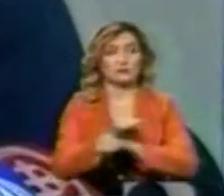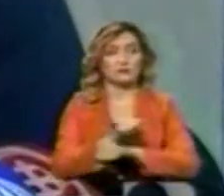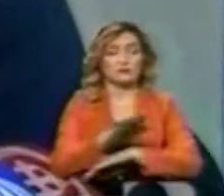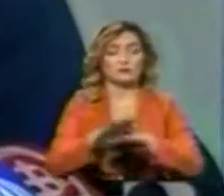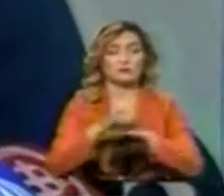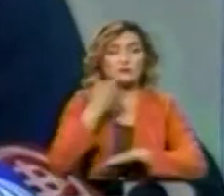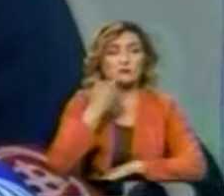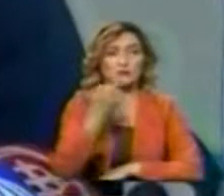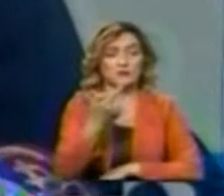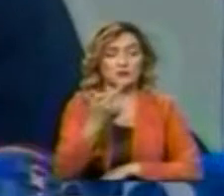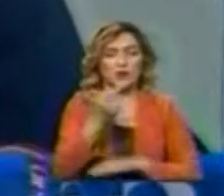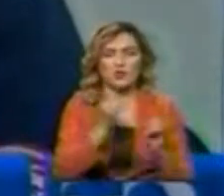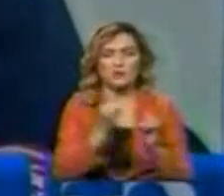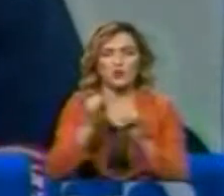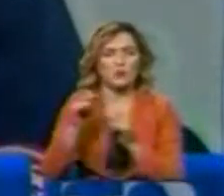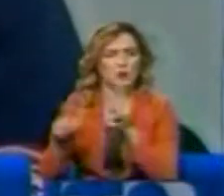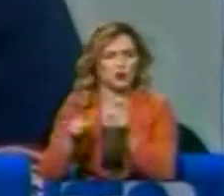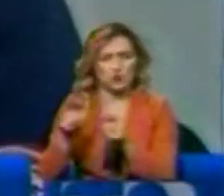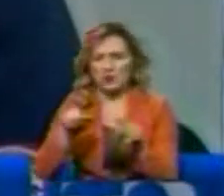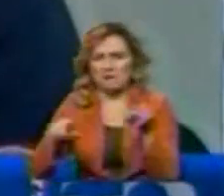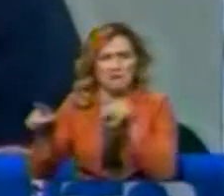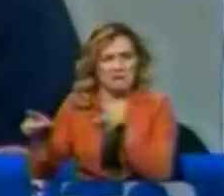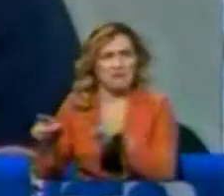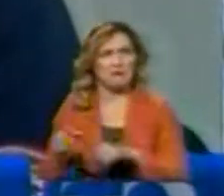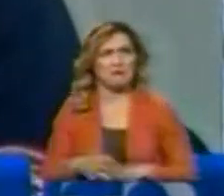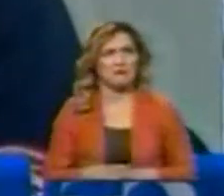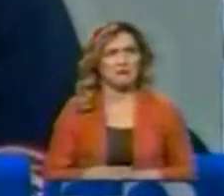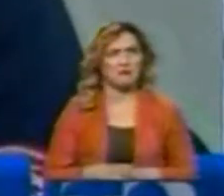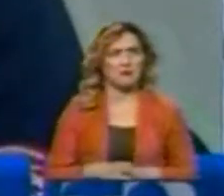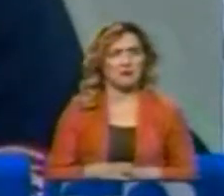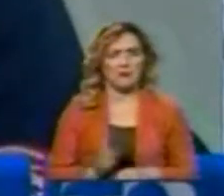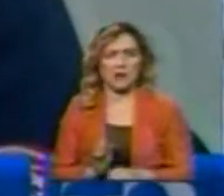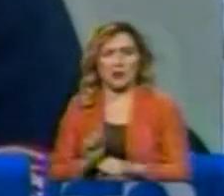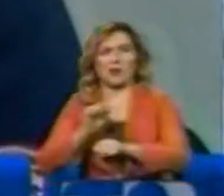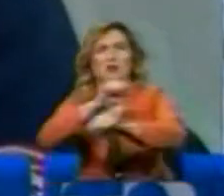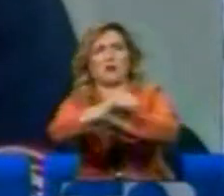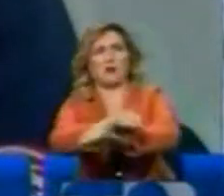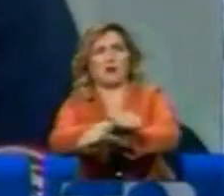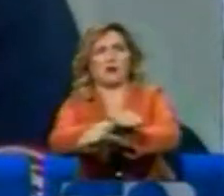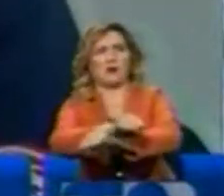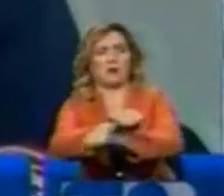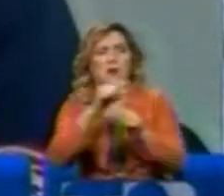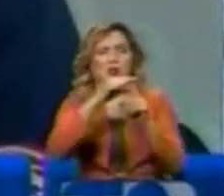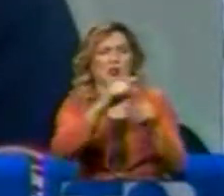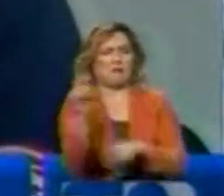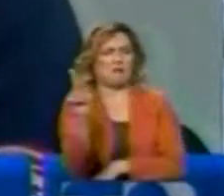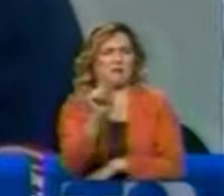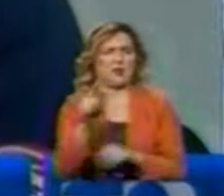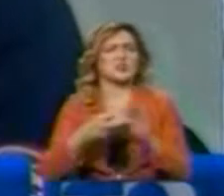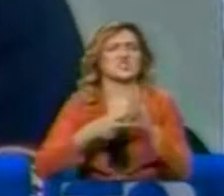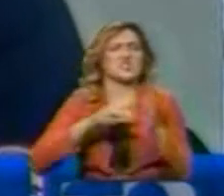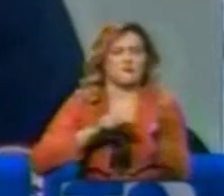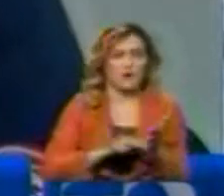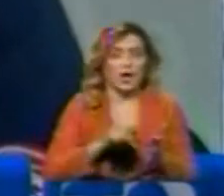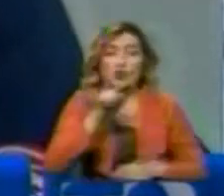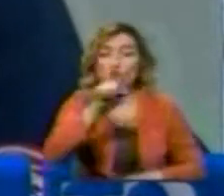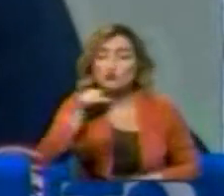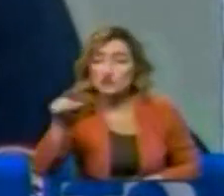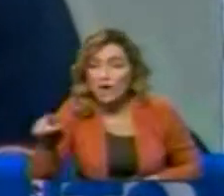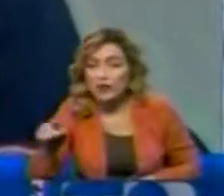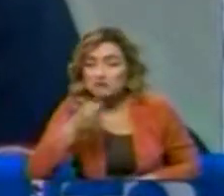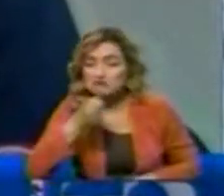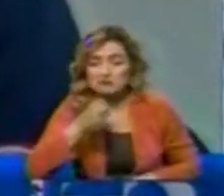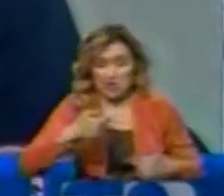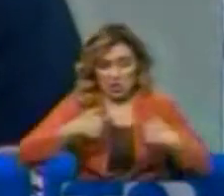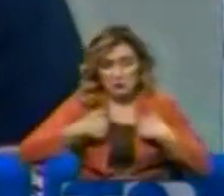a cualquier individuo, no lo estoy diciendo en términos despectivos o peyorativos. Significa que ni ustedes ni yo